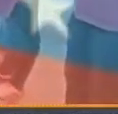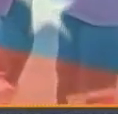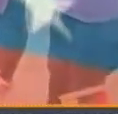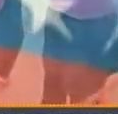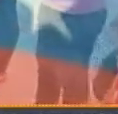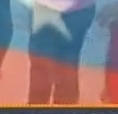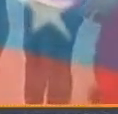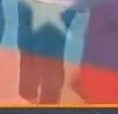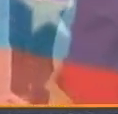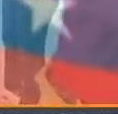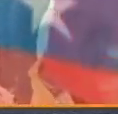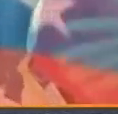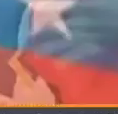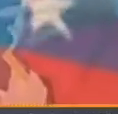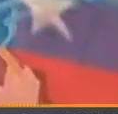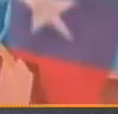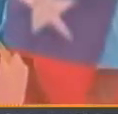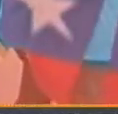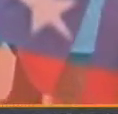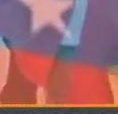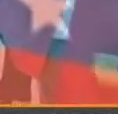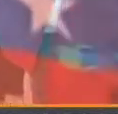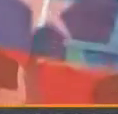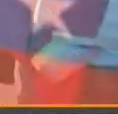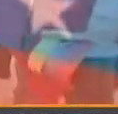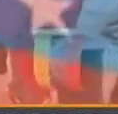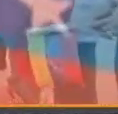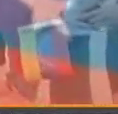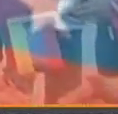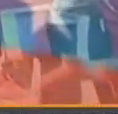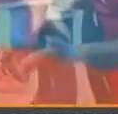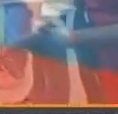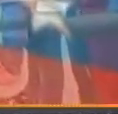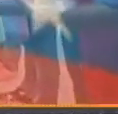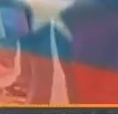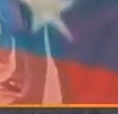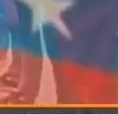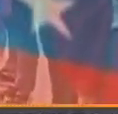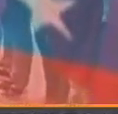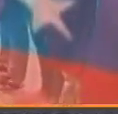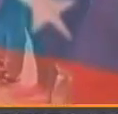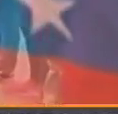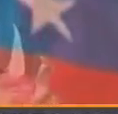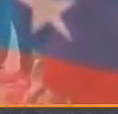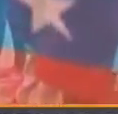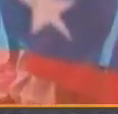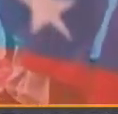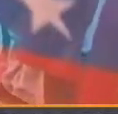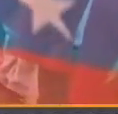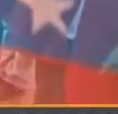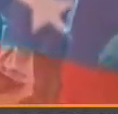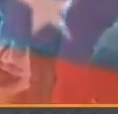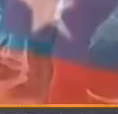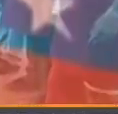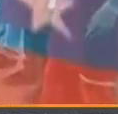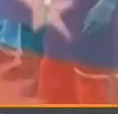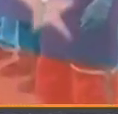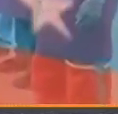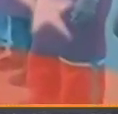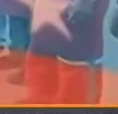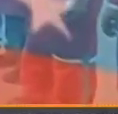con los distintos sectores del país conforme el primer mandatario nacional se vaya reuniendo. Una de las